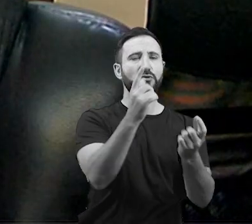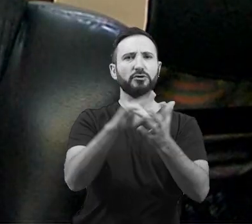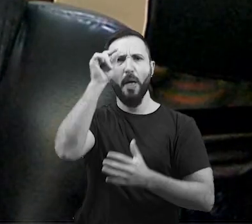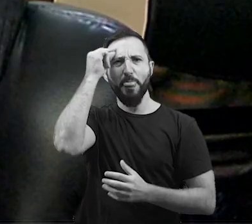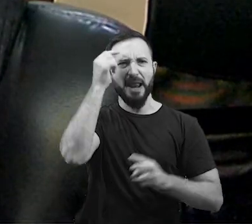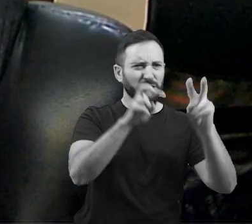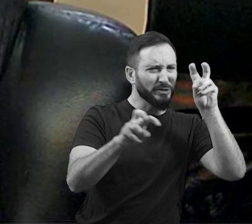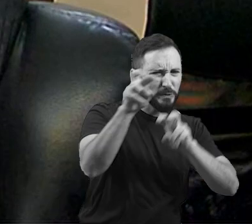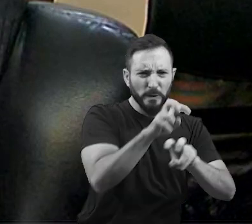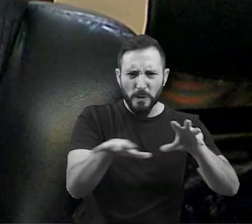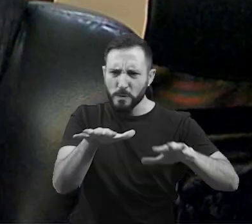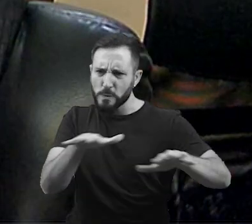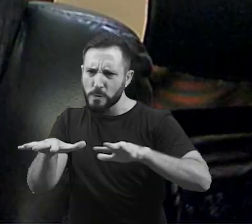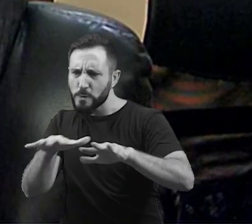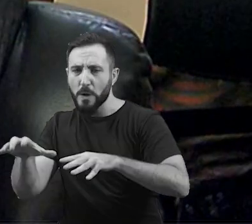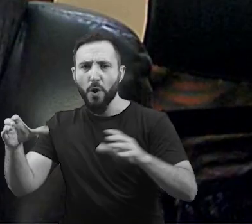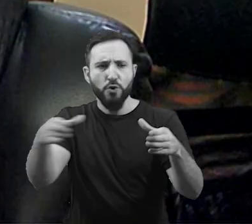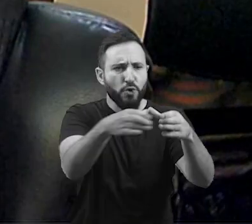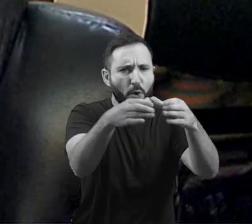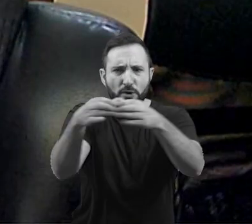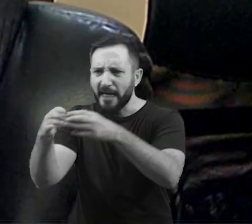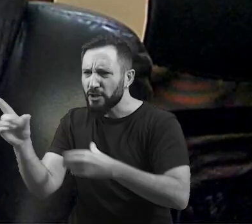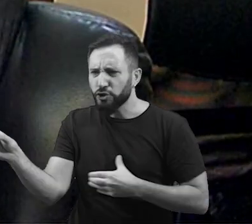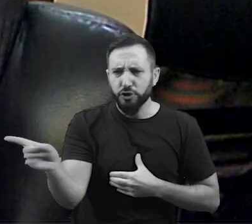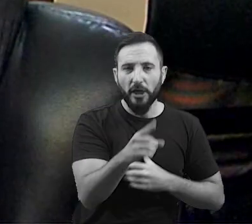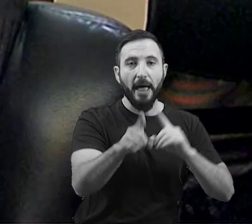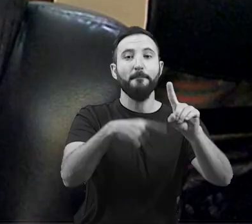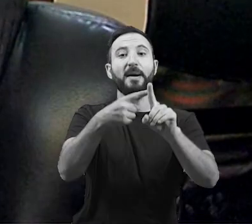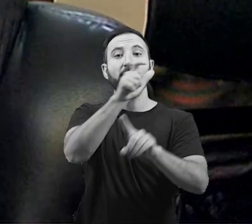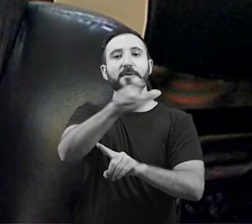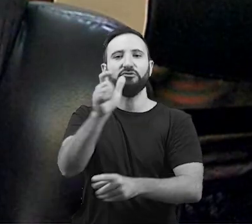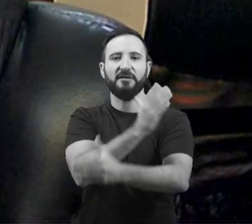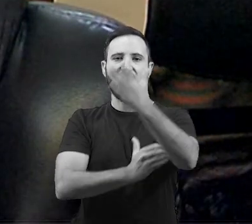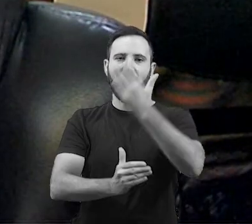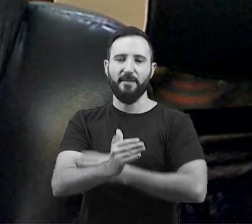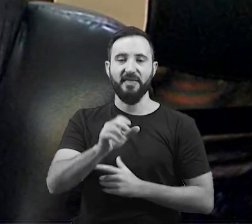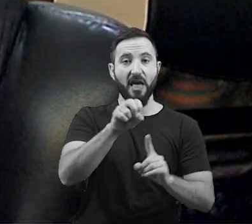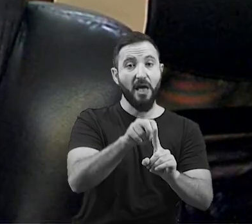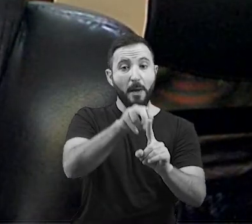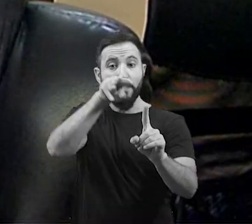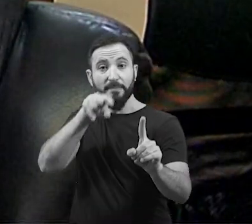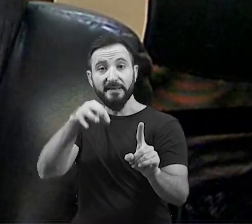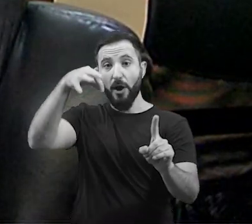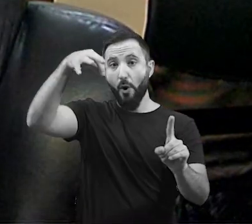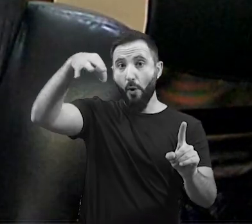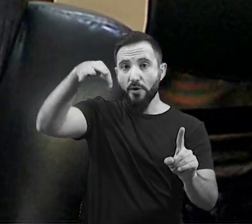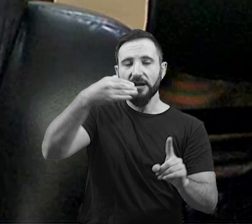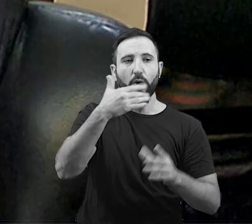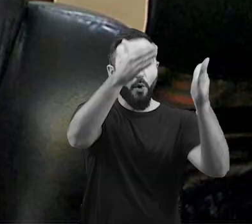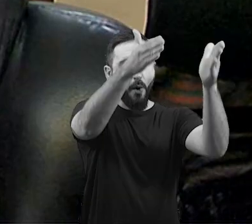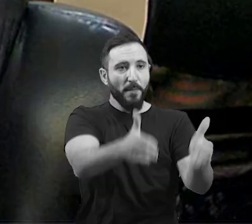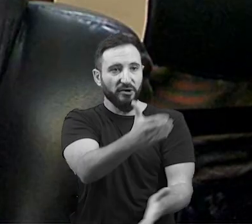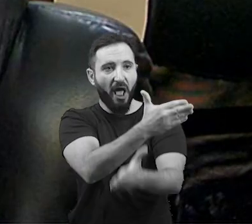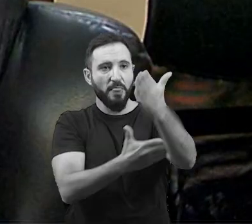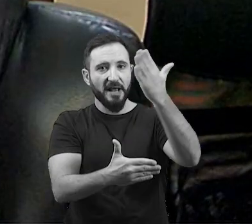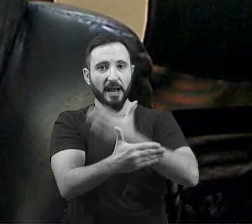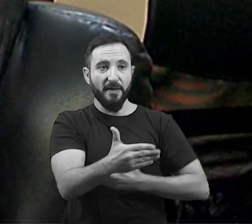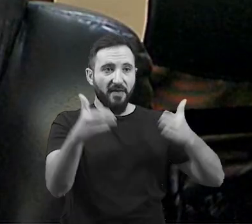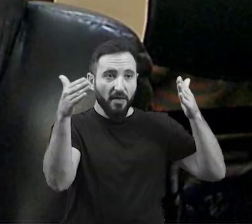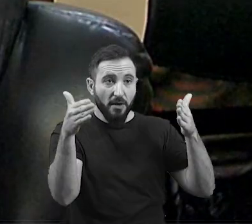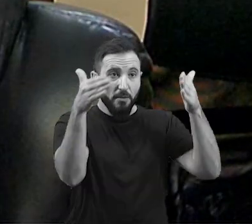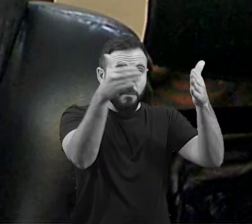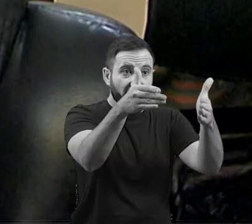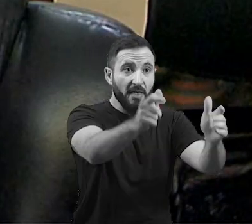todas las comunidades, incluyendo las personas con discapacidad. La perspectiva única como persona con discapacidad puede